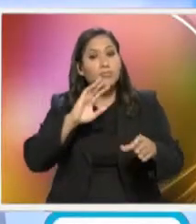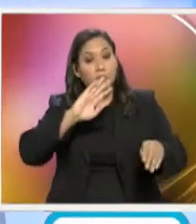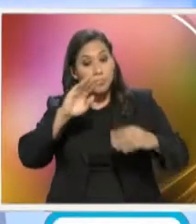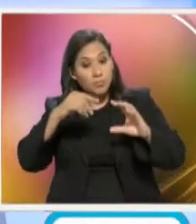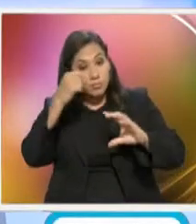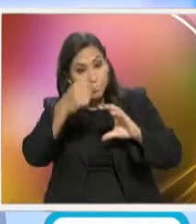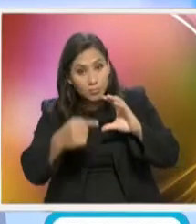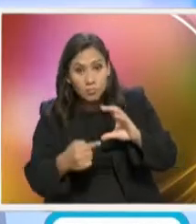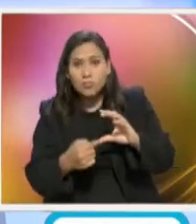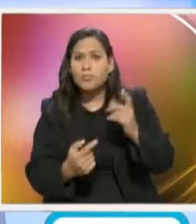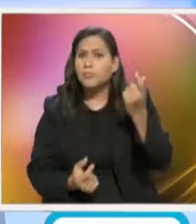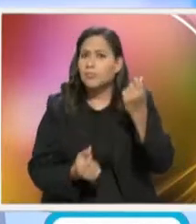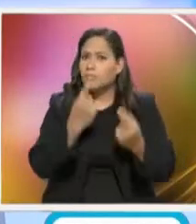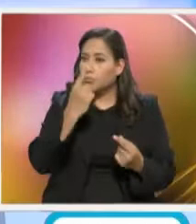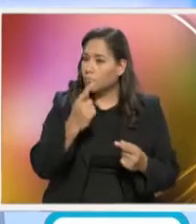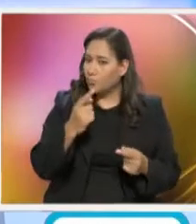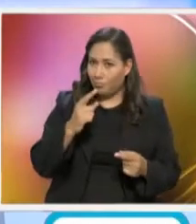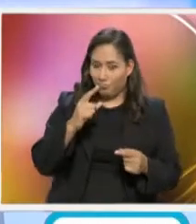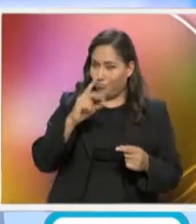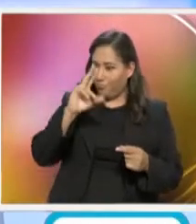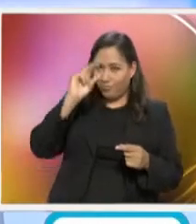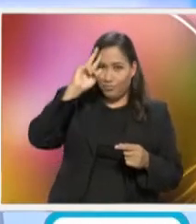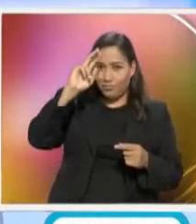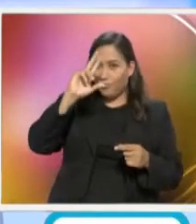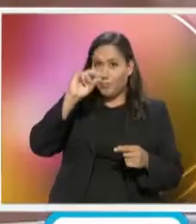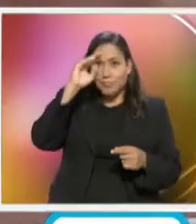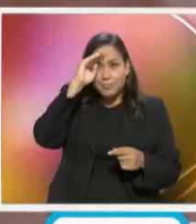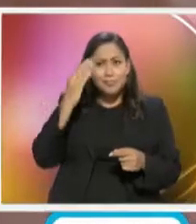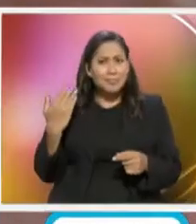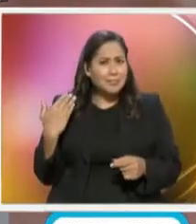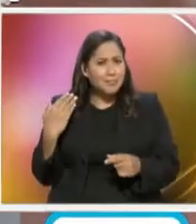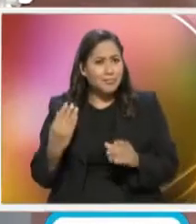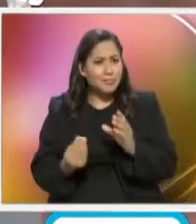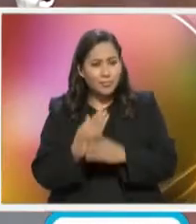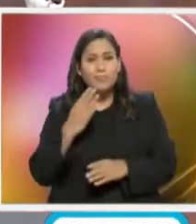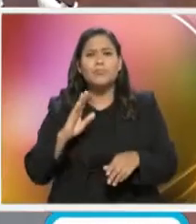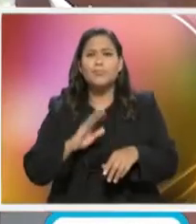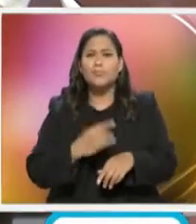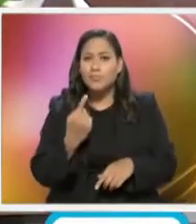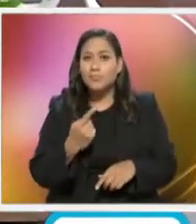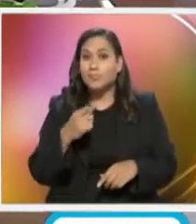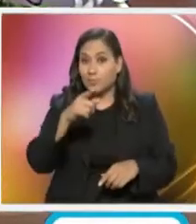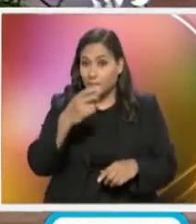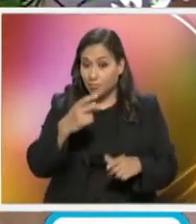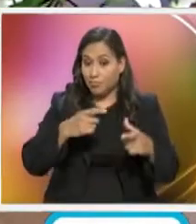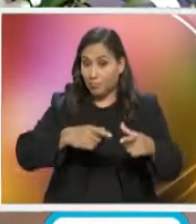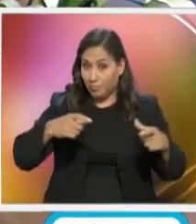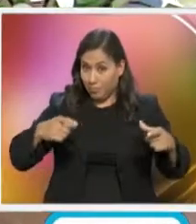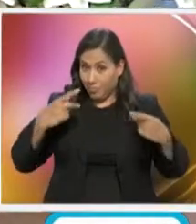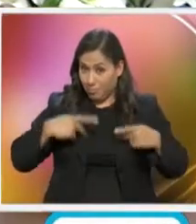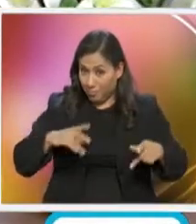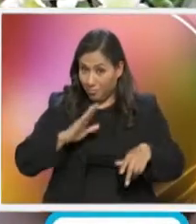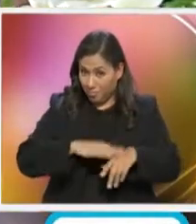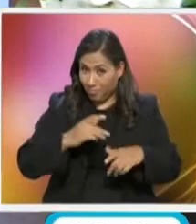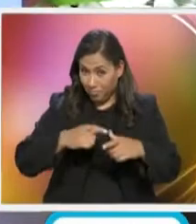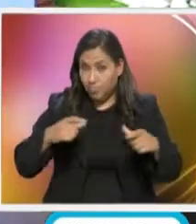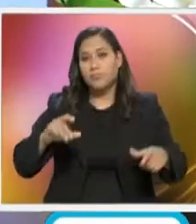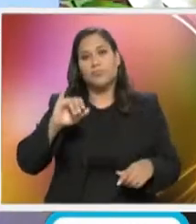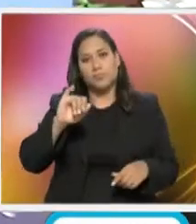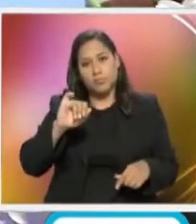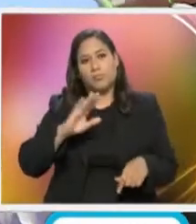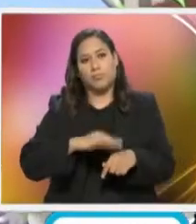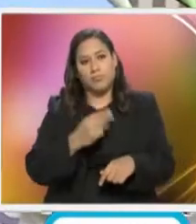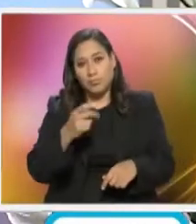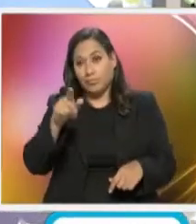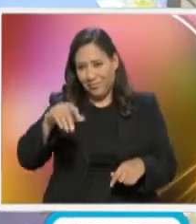mundo, algunas pues que te imaginas que tienen tan pocos años. ¿Esto se debe a esto, al crecimiento de la población? Sí, al